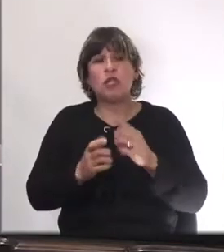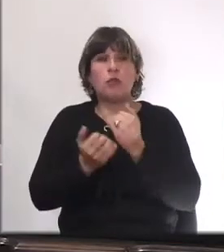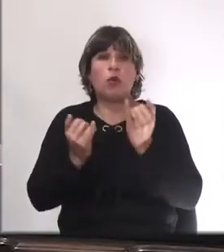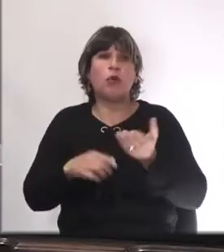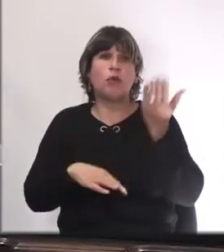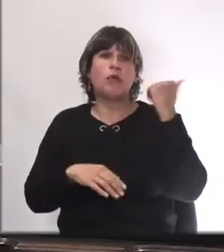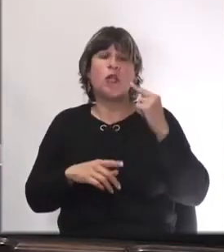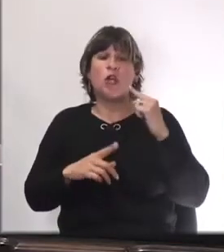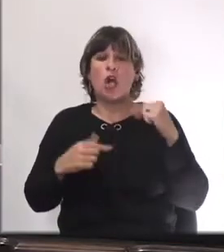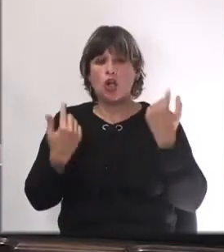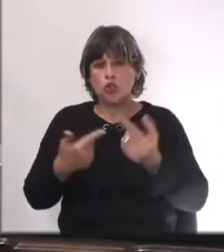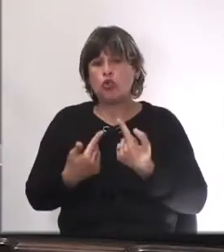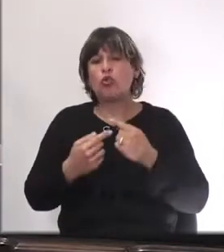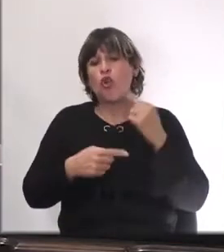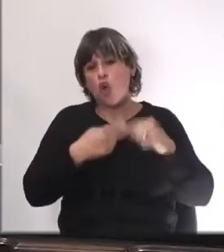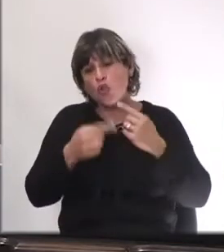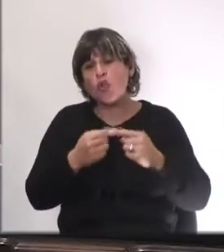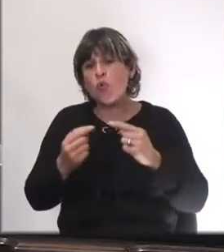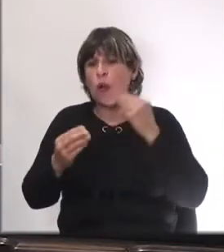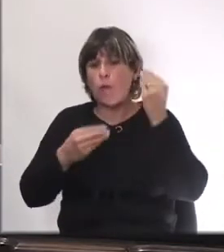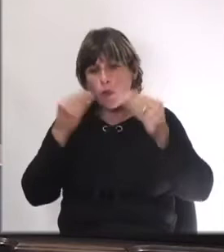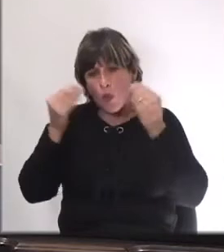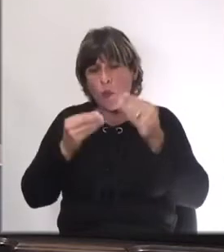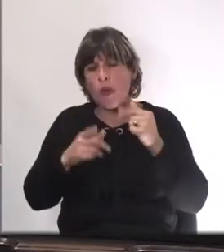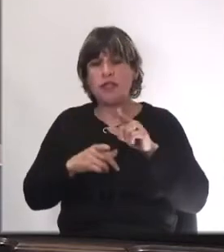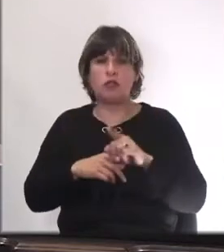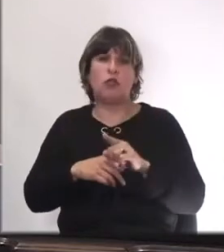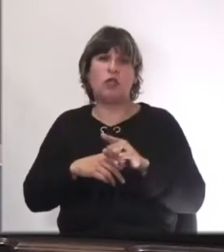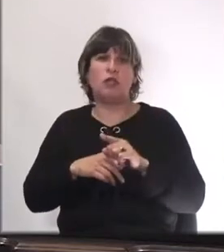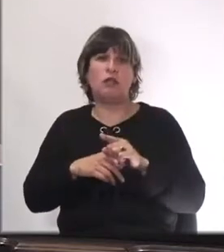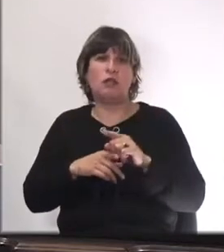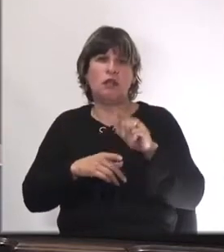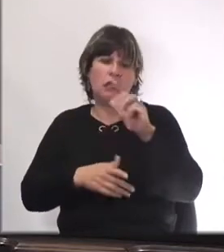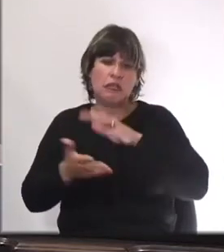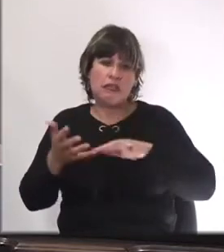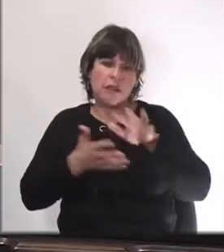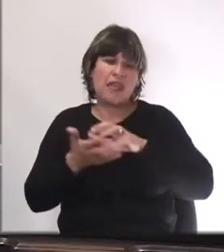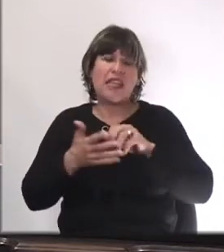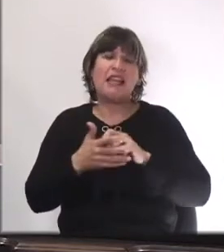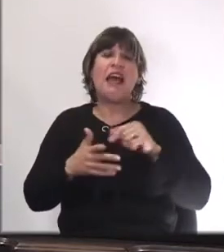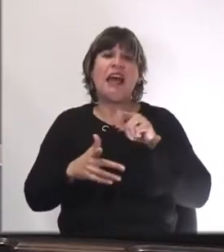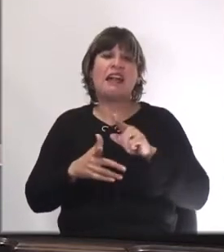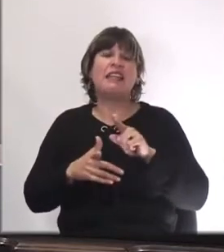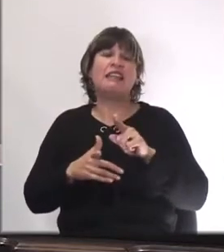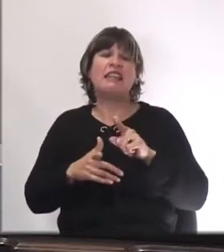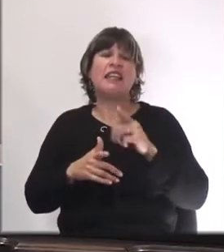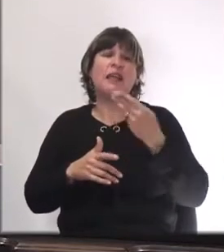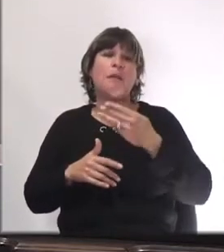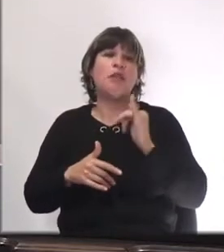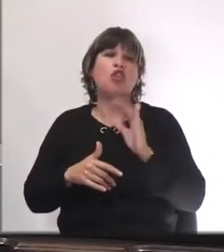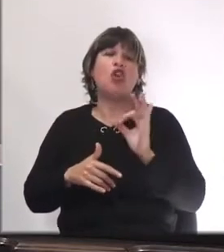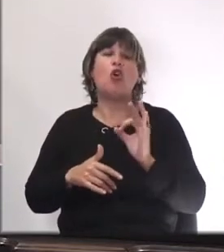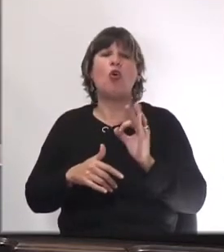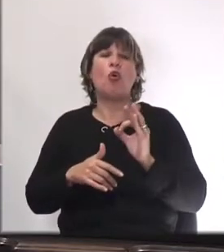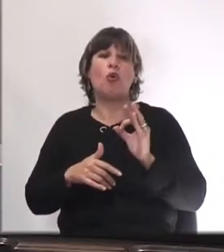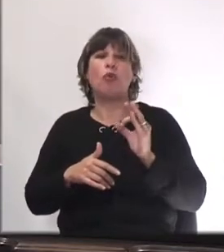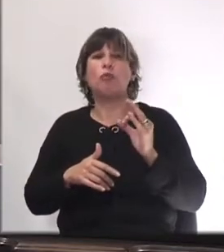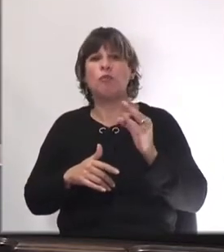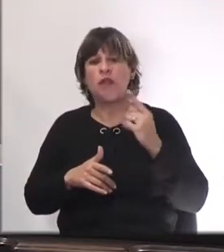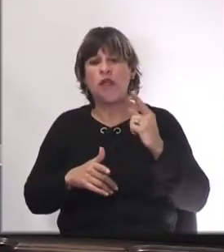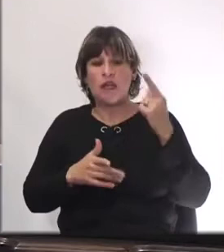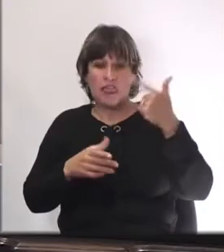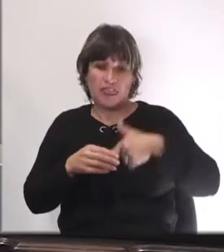sigue preocupando dejar de mezclar biodiesel. Eso implica en emanaciones de